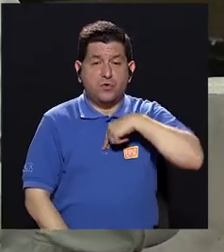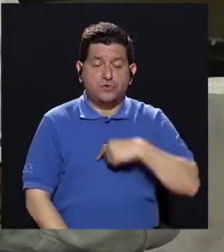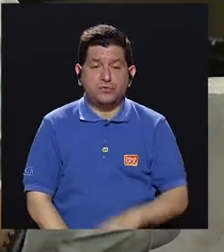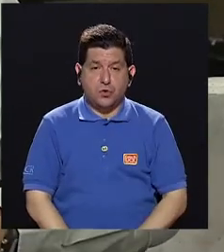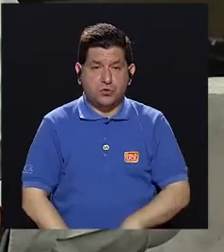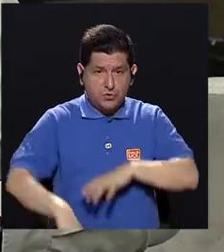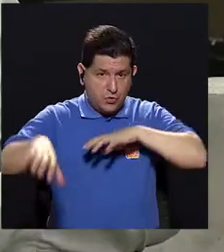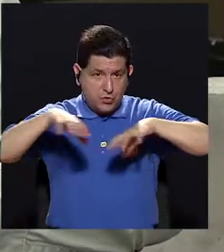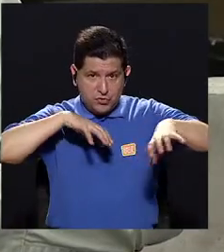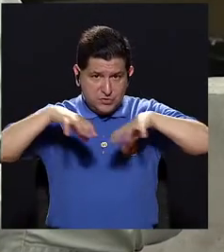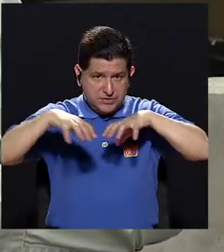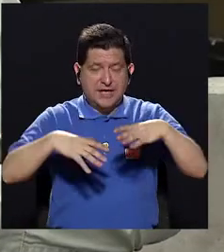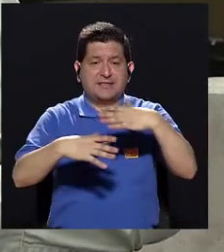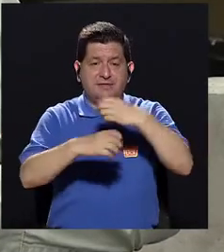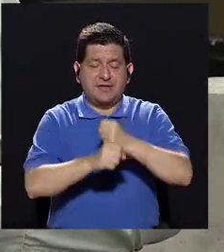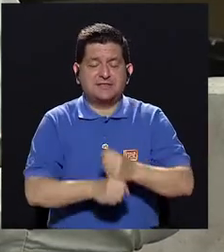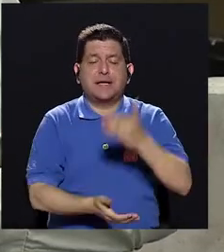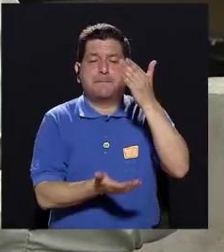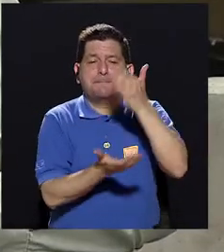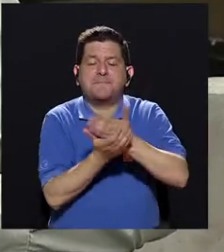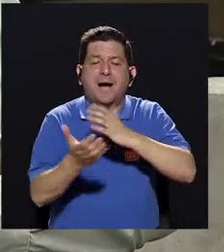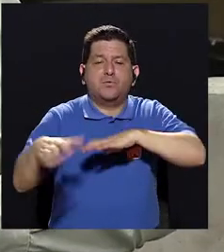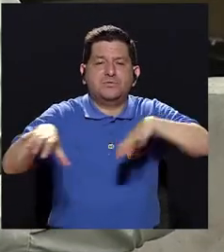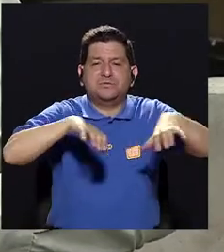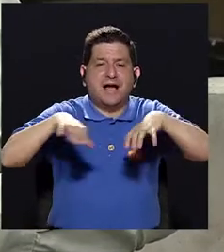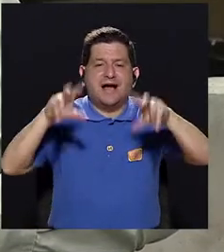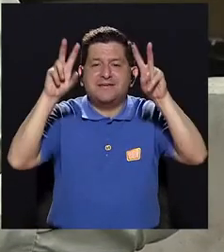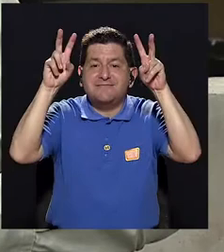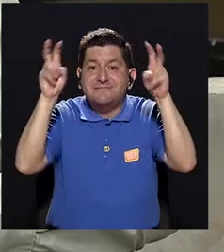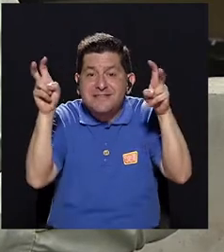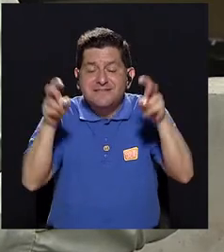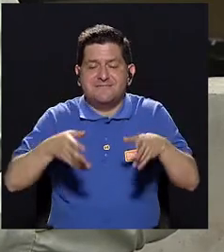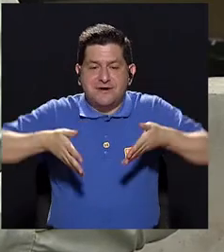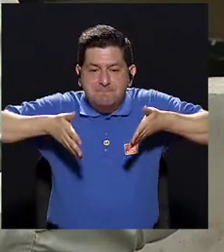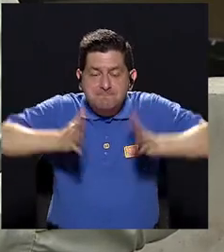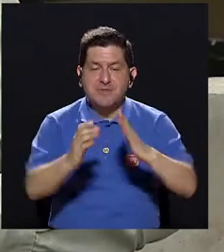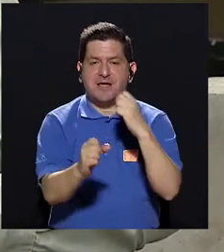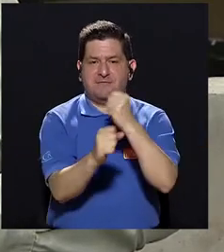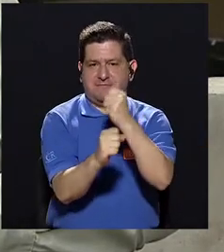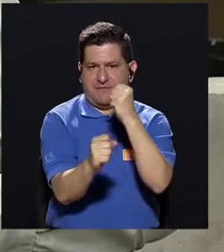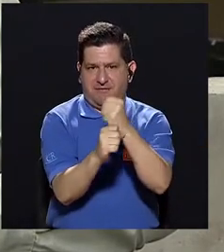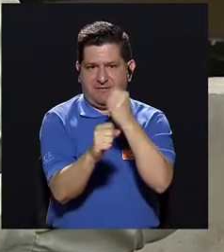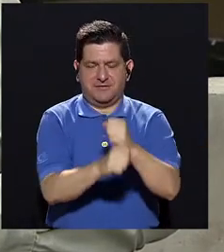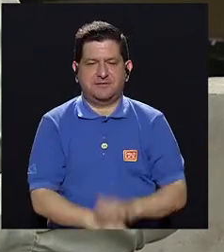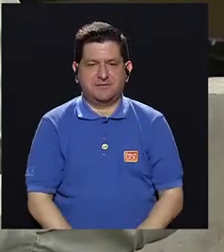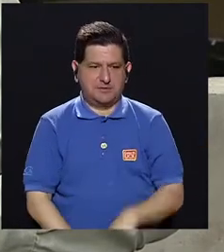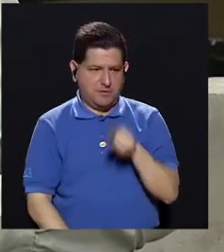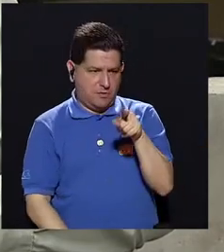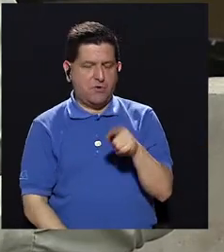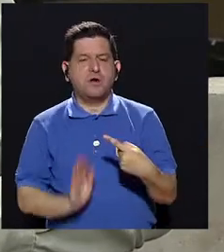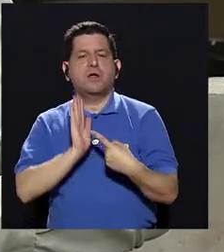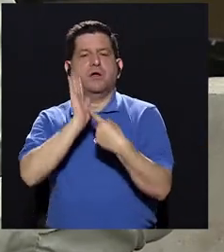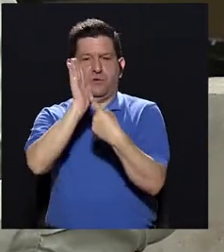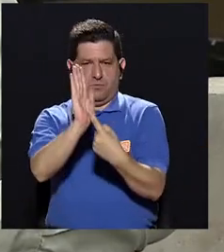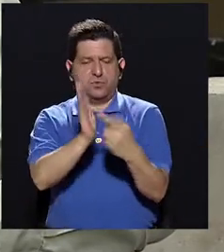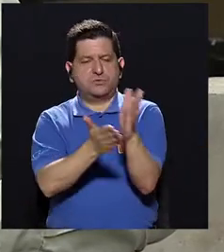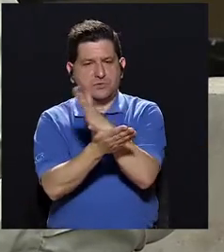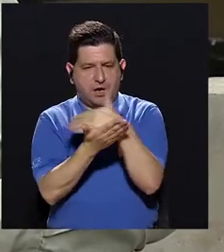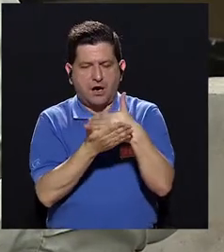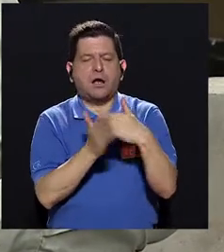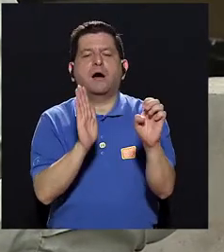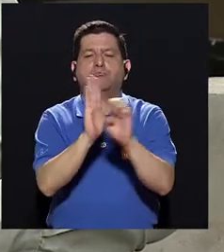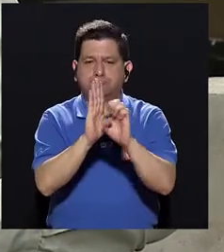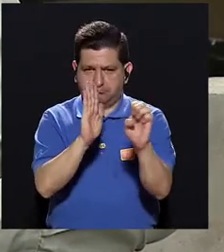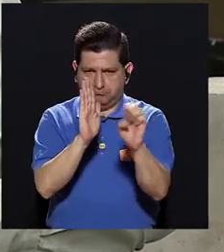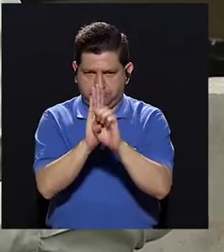podemos ejercitarnos o hacer pausas activas mientras trabajamos. Y también con él vamos a mostrar pues